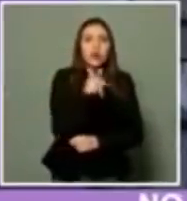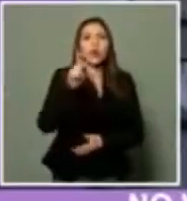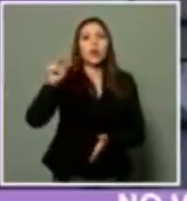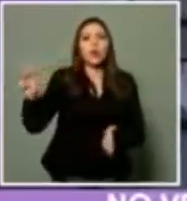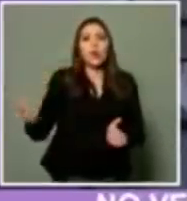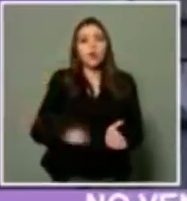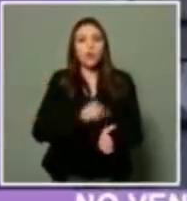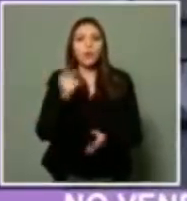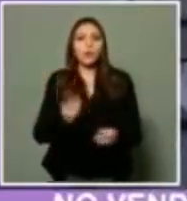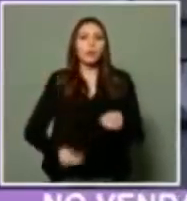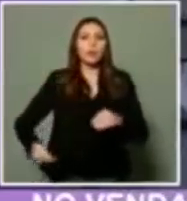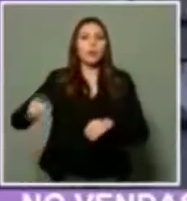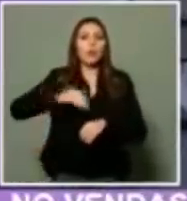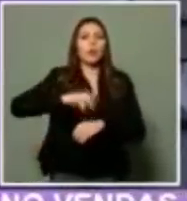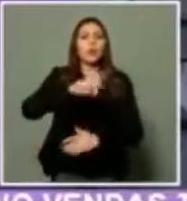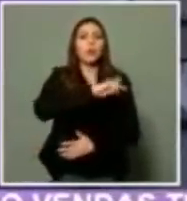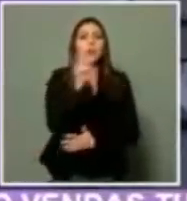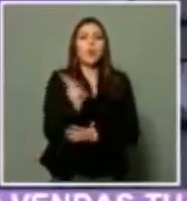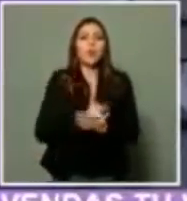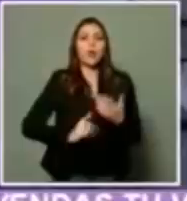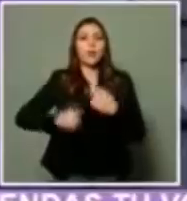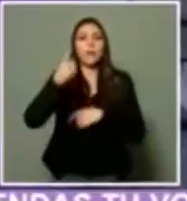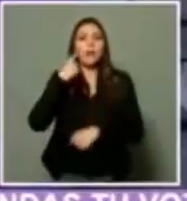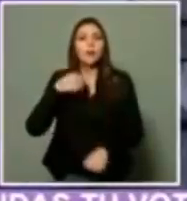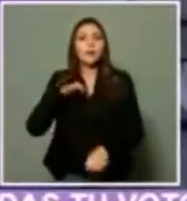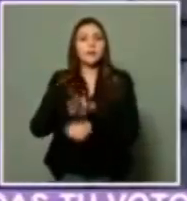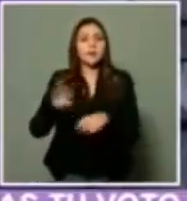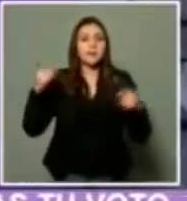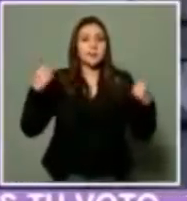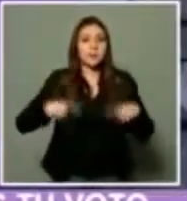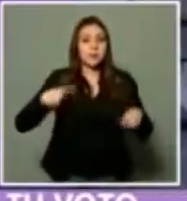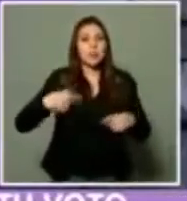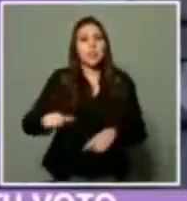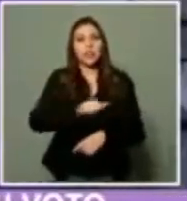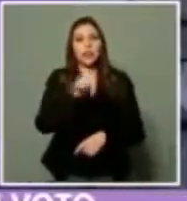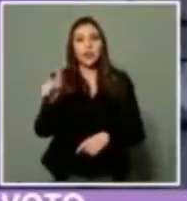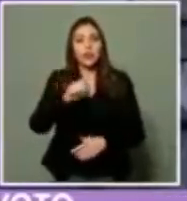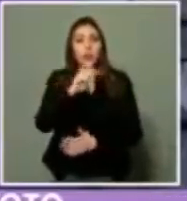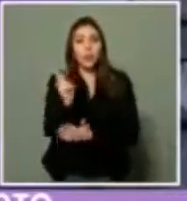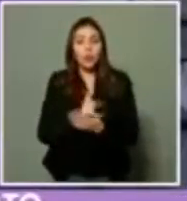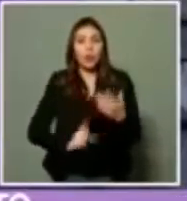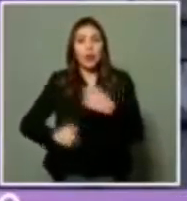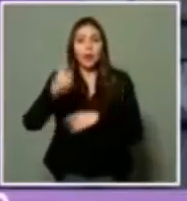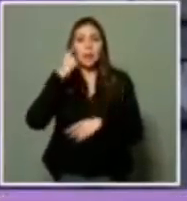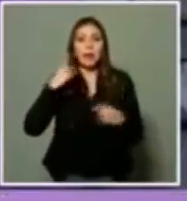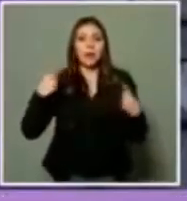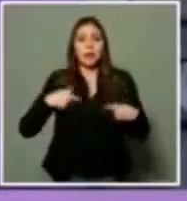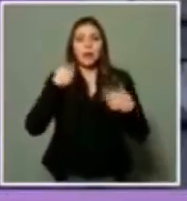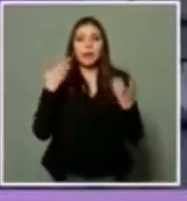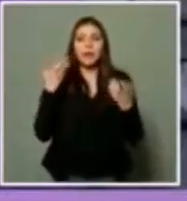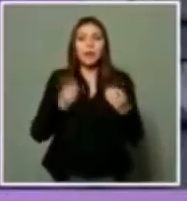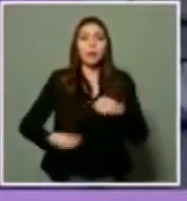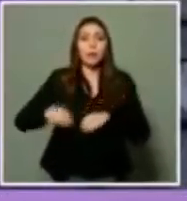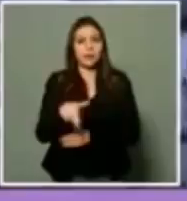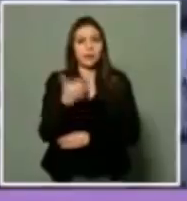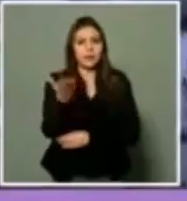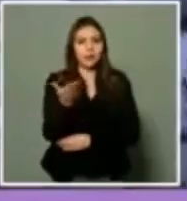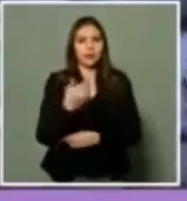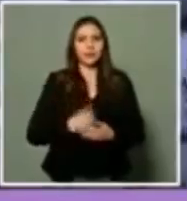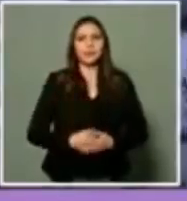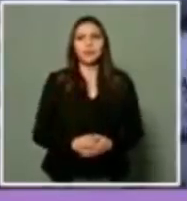los programas sociales y el mayor programa de emprendedores de la ciudad se llevará a cabo en Iztapalapa.